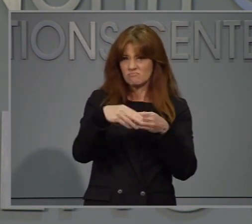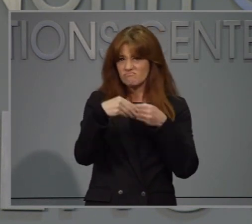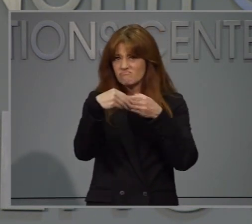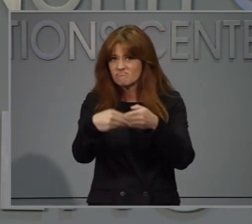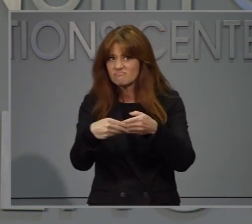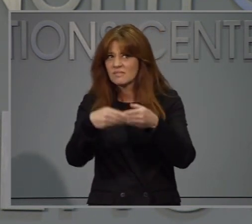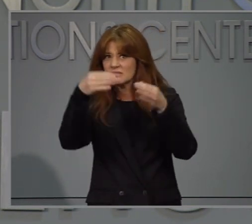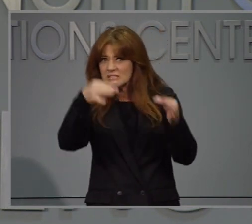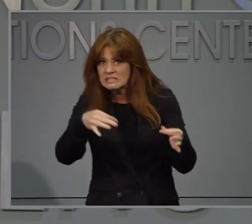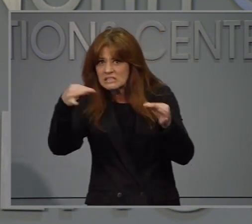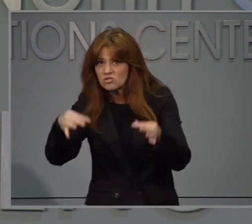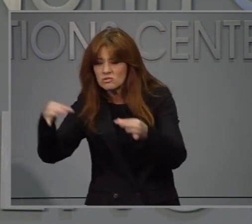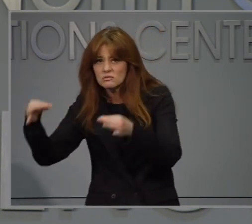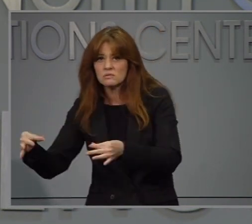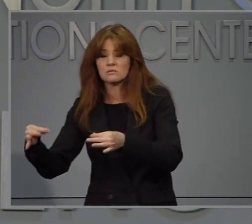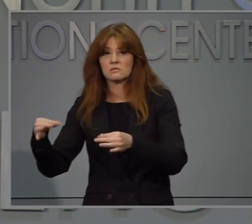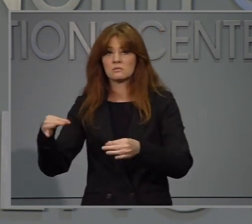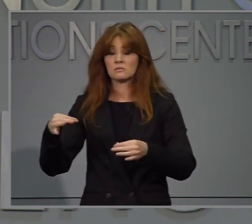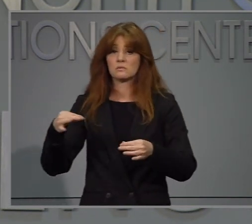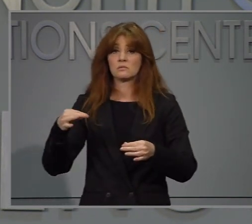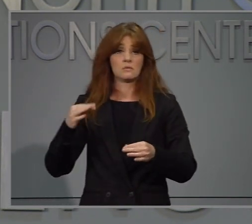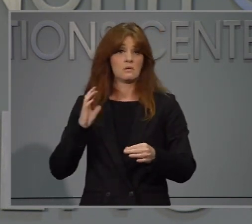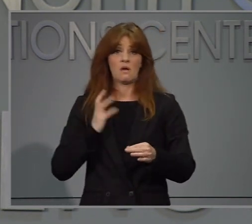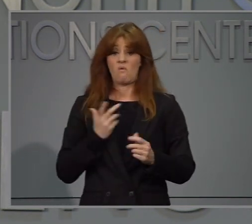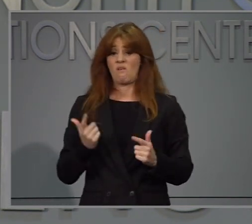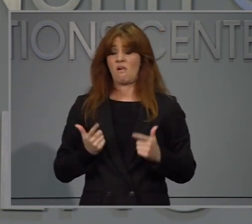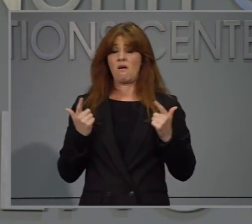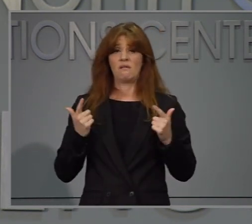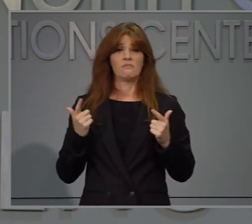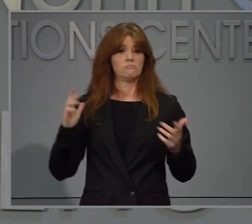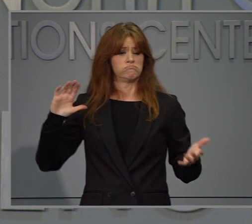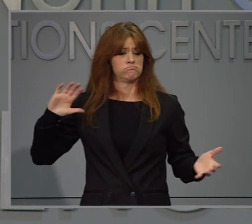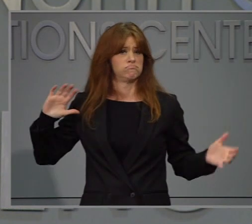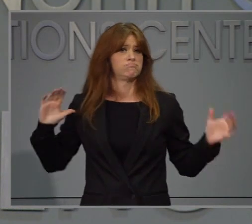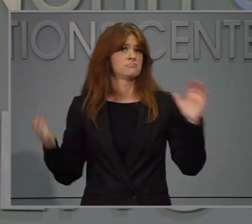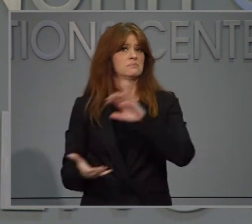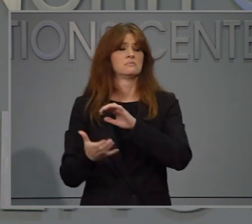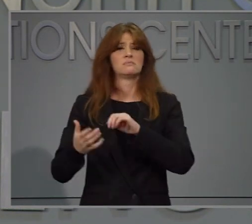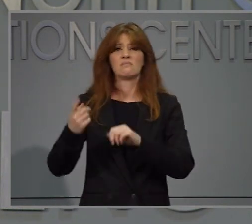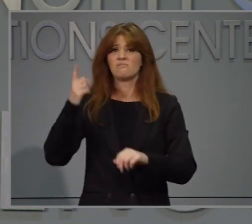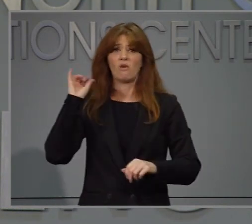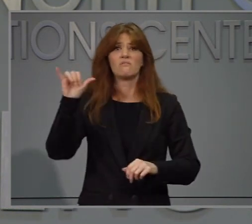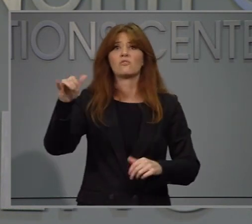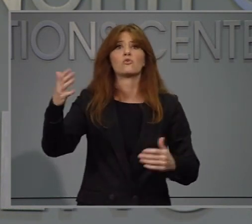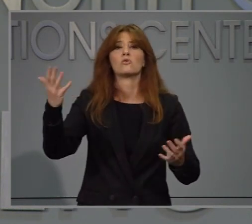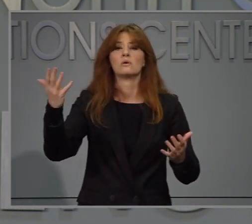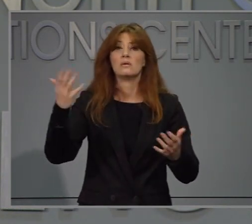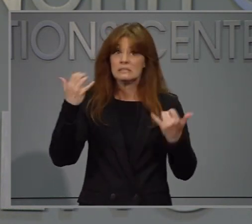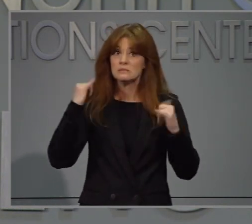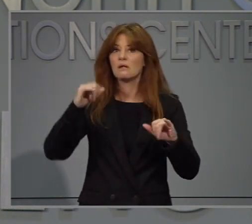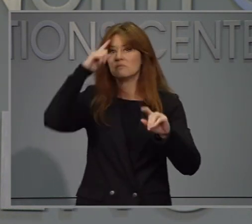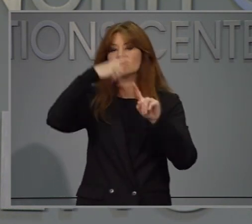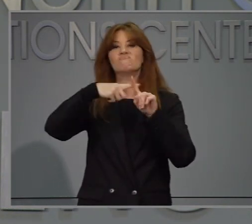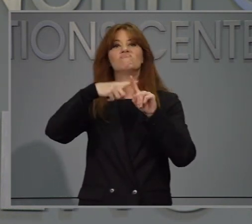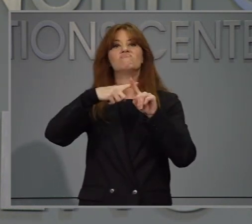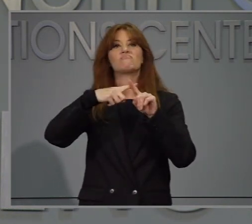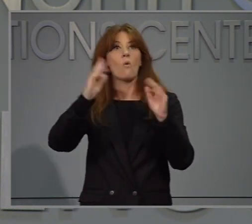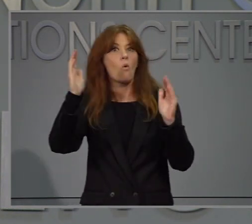planes. Y sabemos que nuestras vidas han sido cambiadas para siempre por esta pandemia. Hay señales de